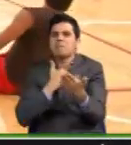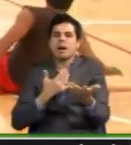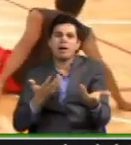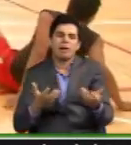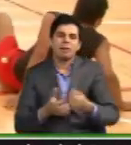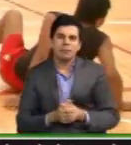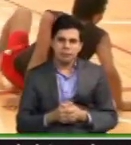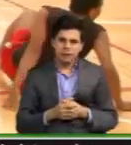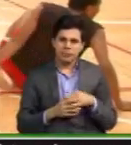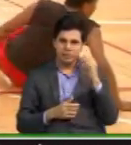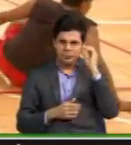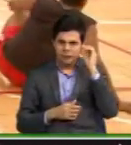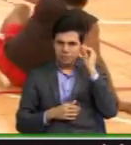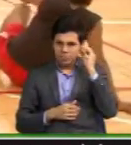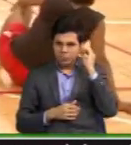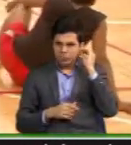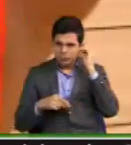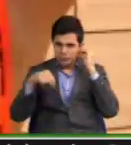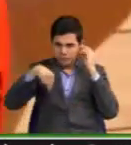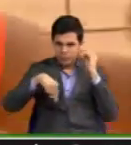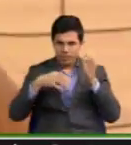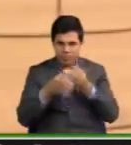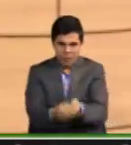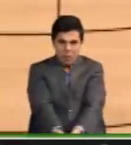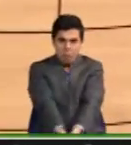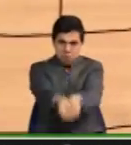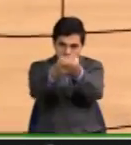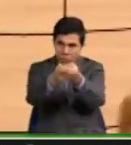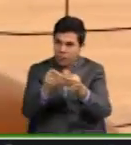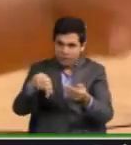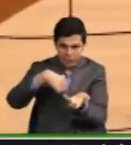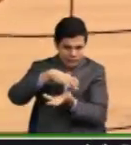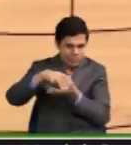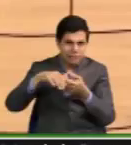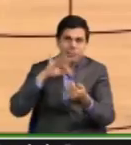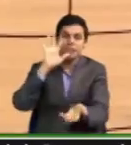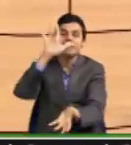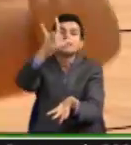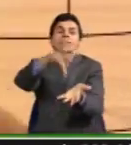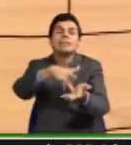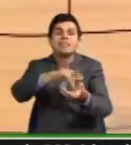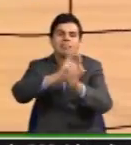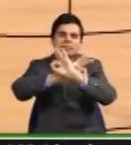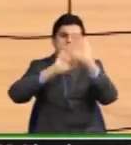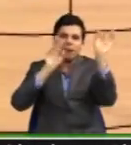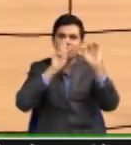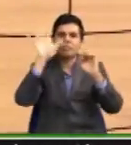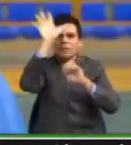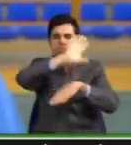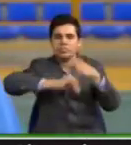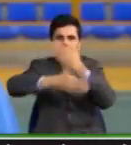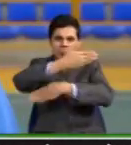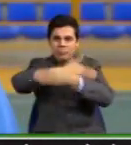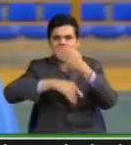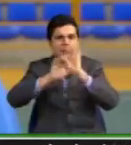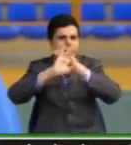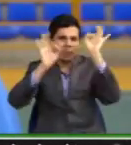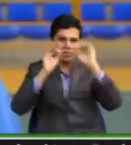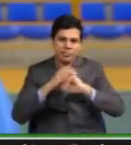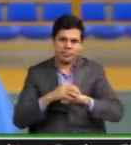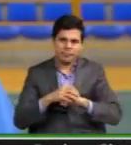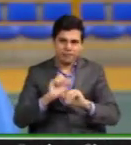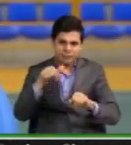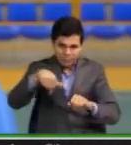Un error de comunicación parece ser la razón por la que el voleibol sentado santandereano no estará en los próximos Juegos Paranacionales. El proceso de